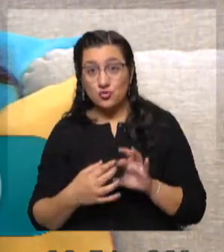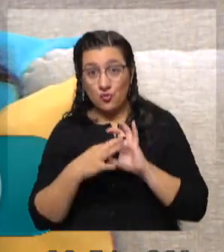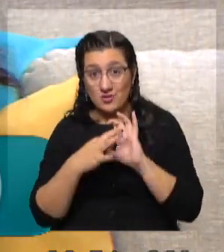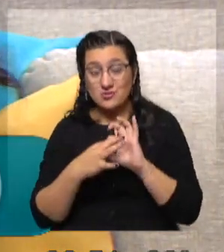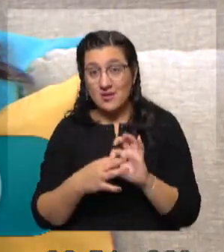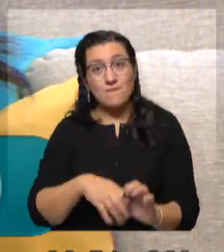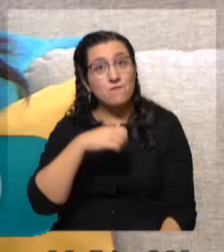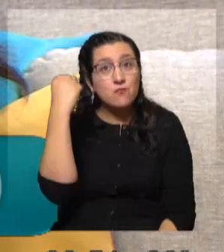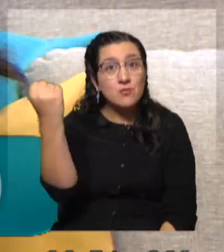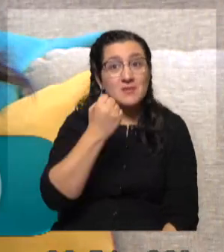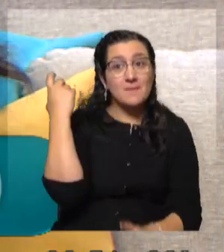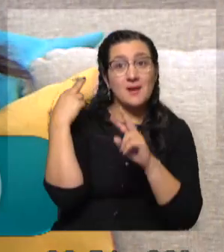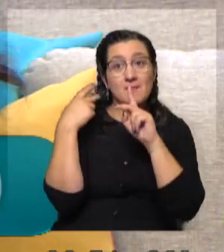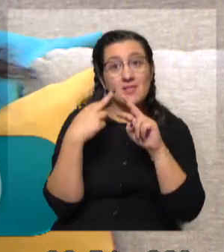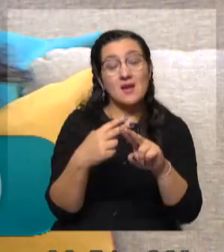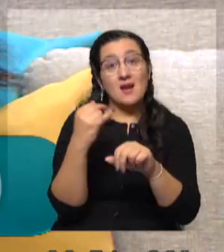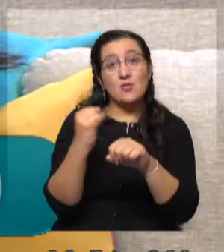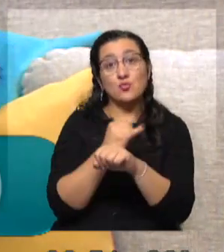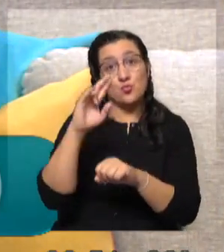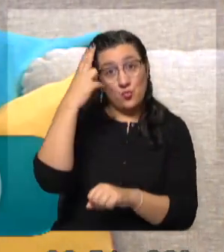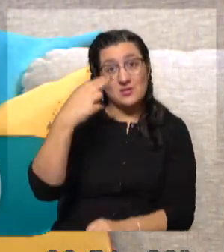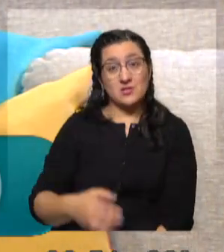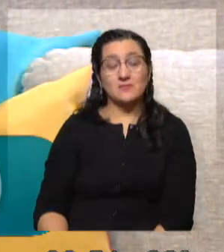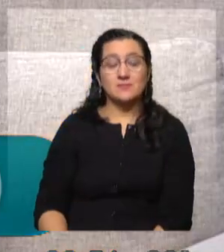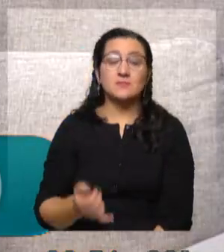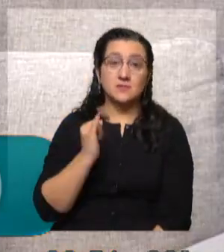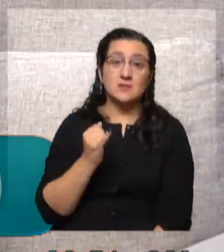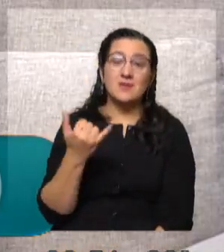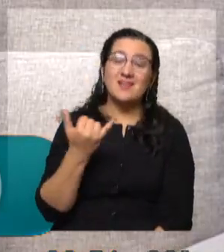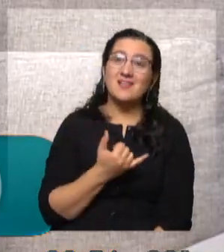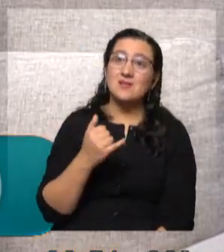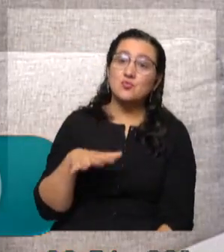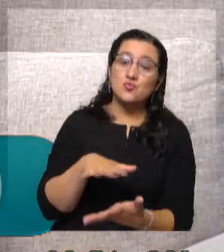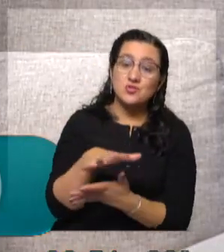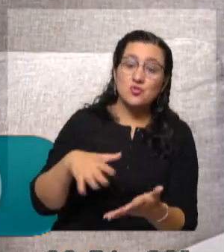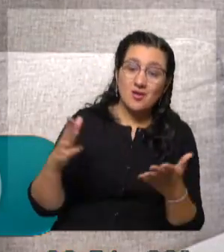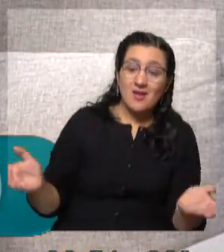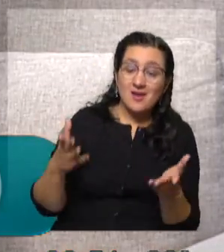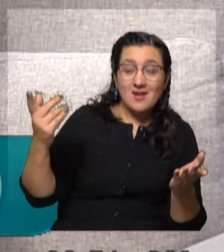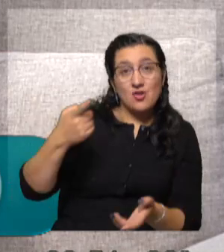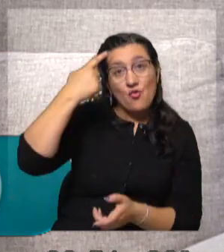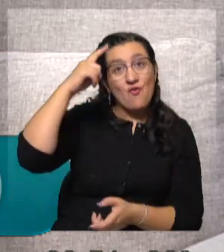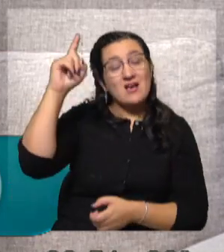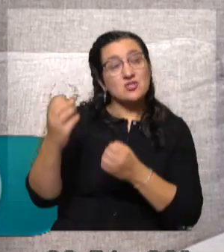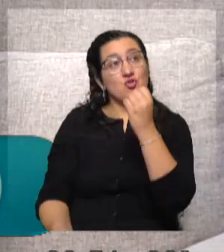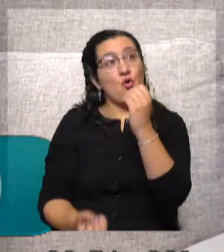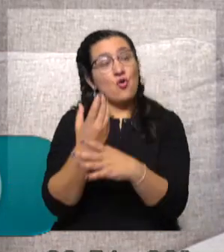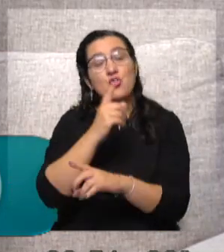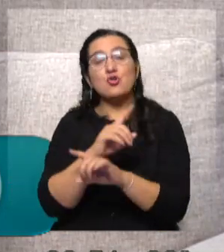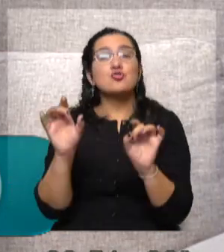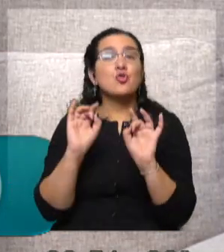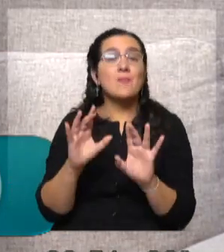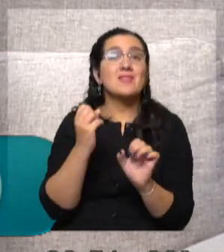vital para mantener el para que no explote el país para que tengamos además un sector que genera Innovación no solo empleo de